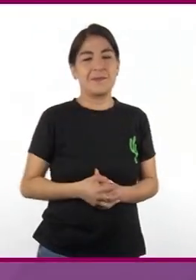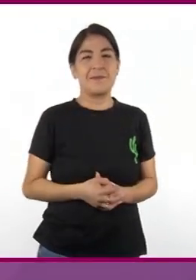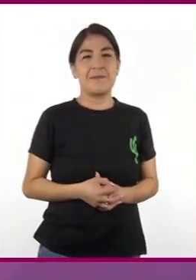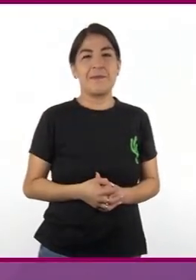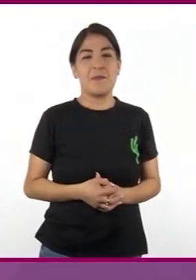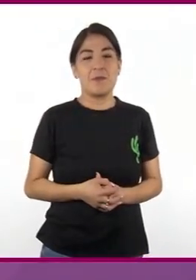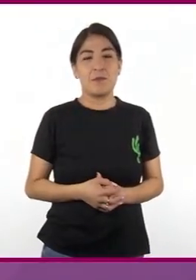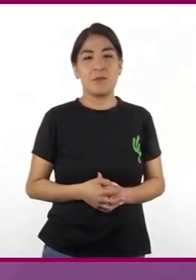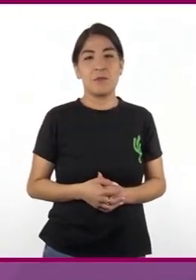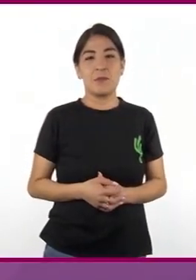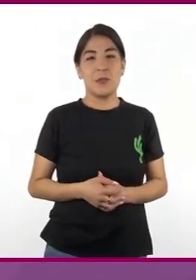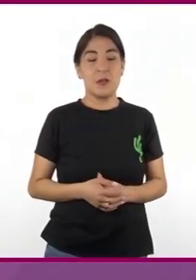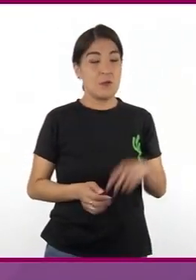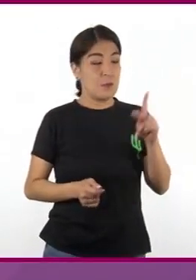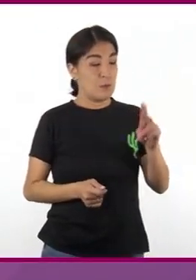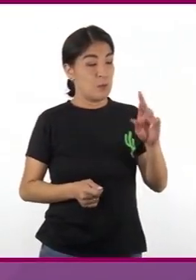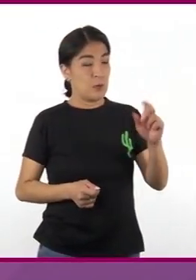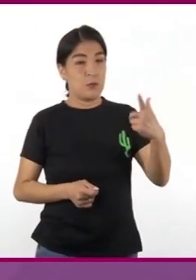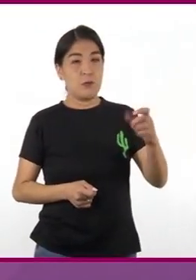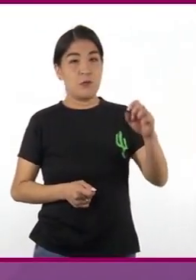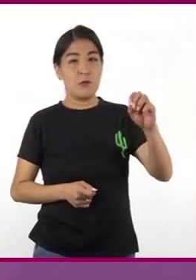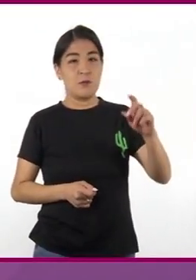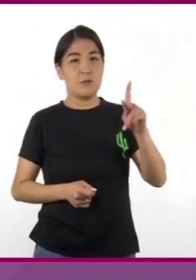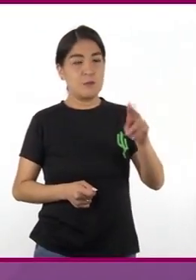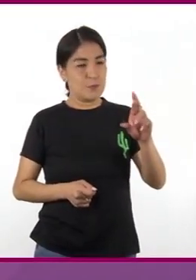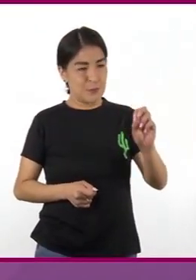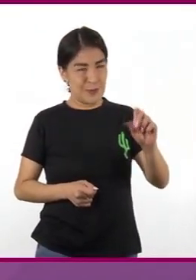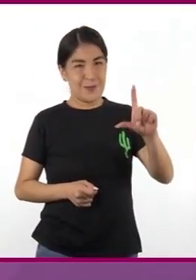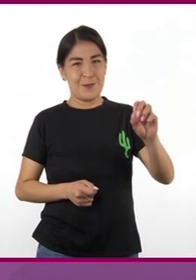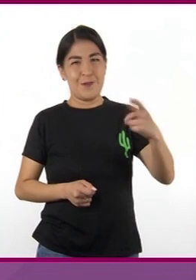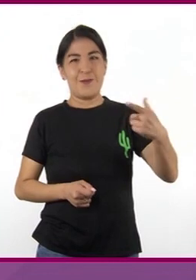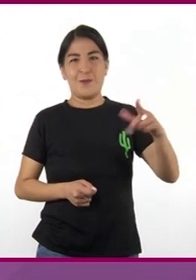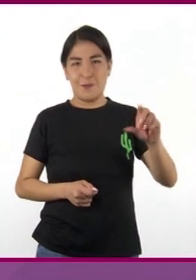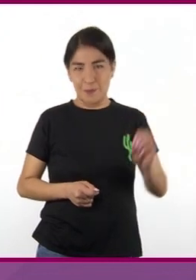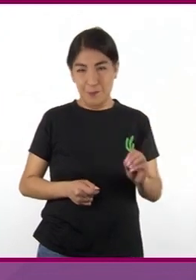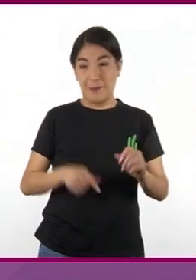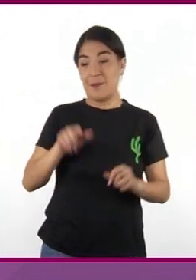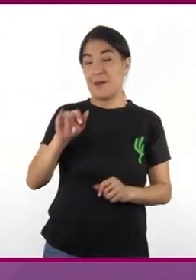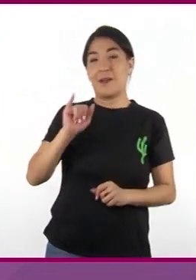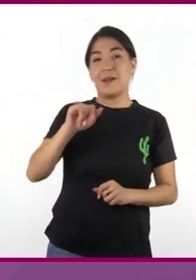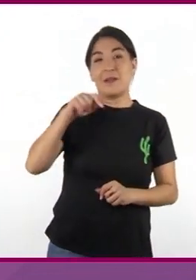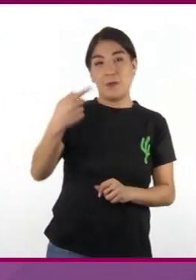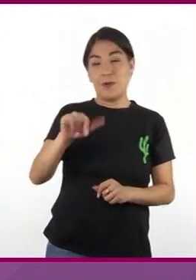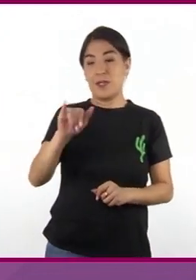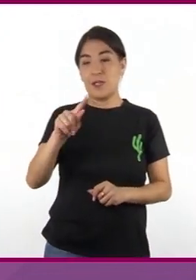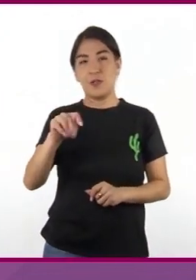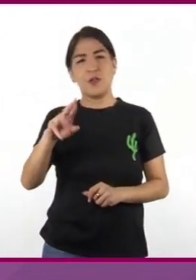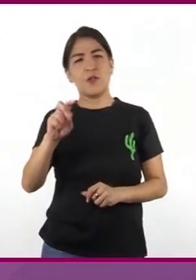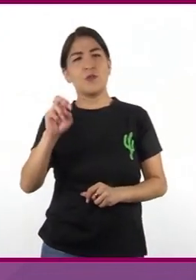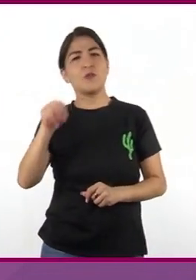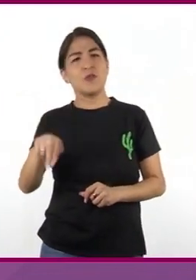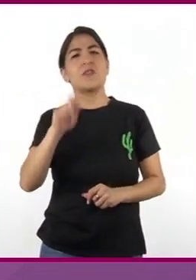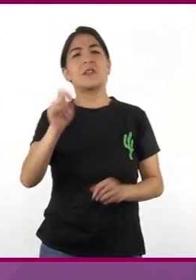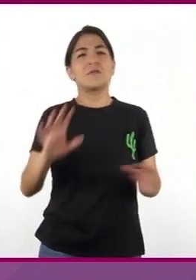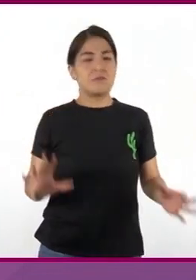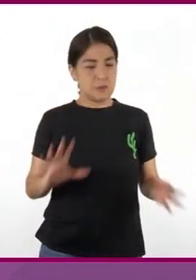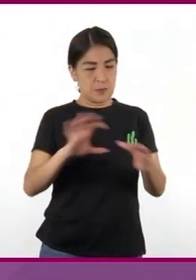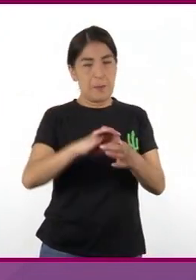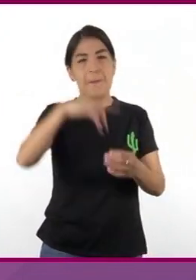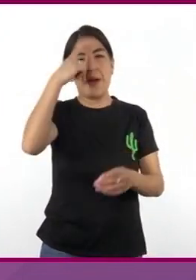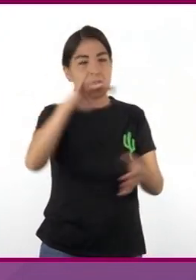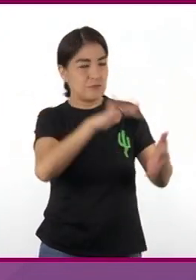Los prólogos y las introducciones son importantes porque nos ayudan a conocer las condiciones